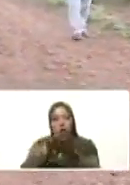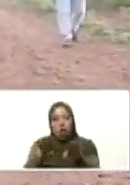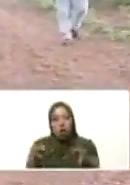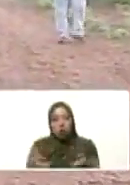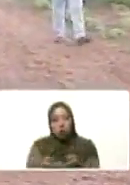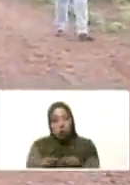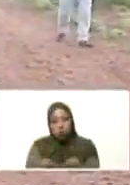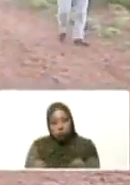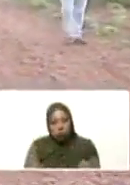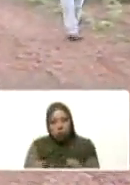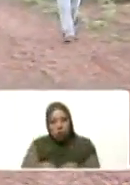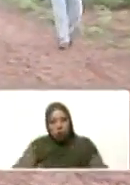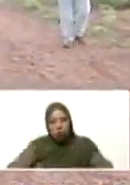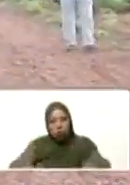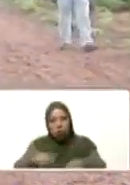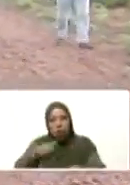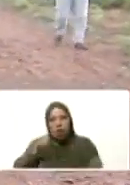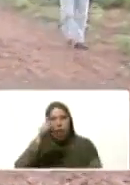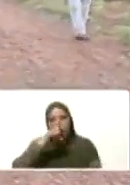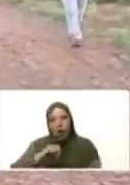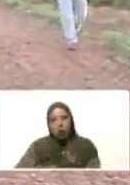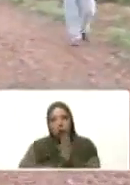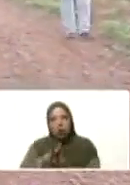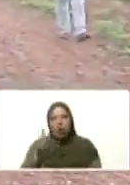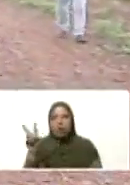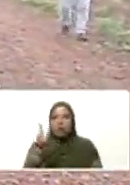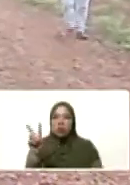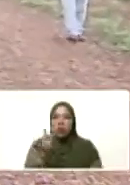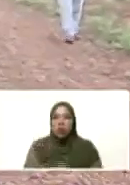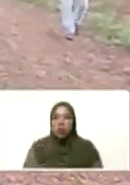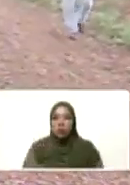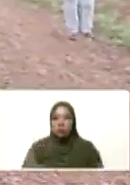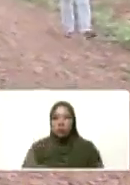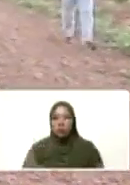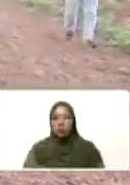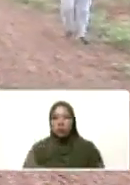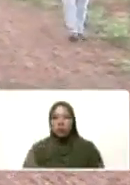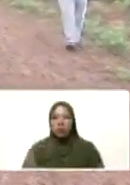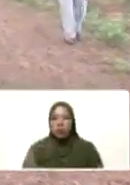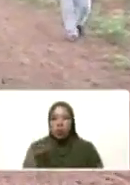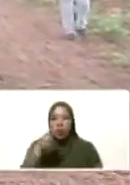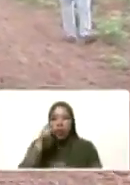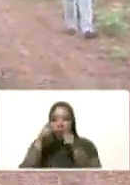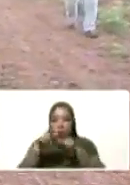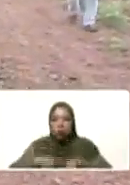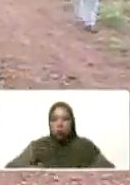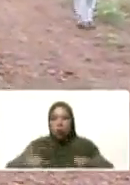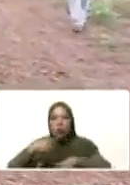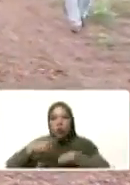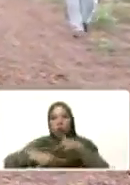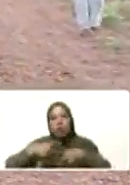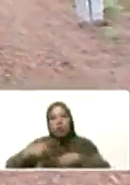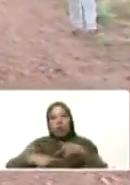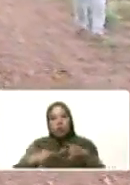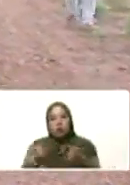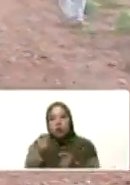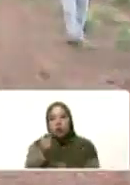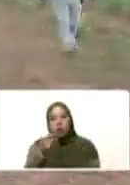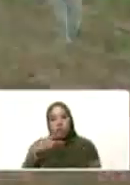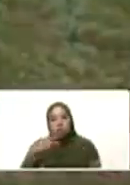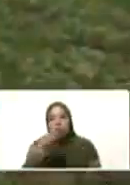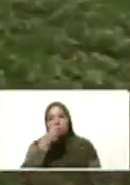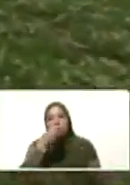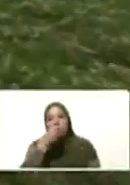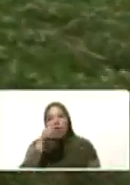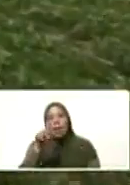Venezuela, bueno, está este año rompiendo récord de hectáreas para producir soya,